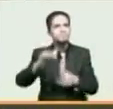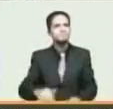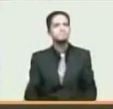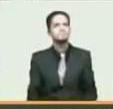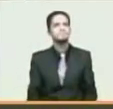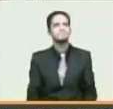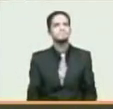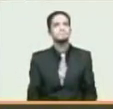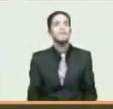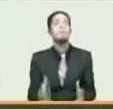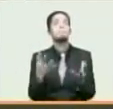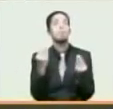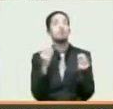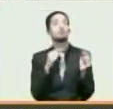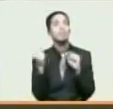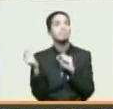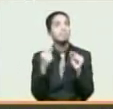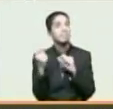Muchos debates faltan